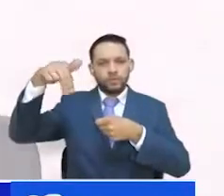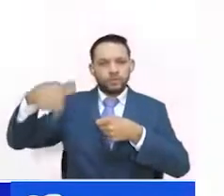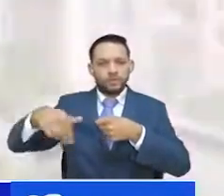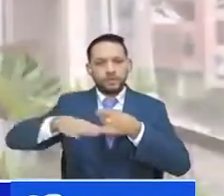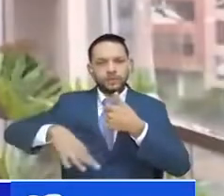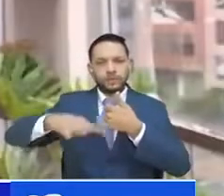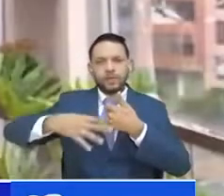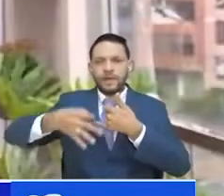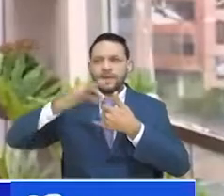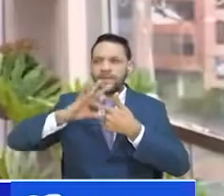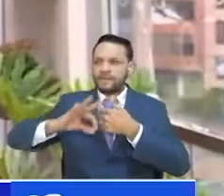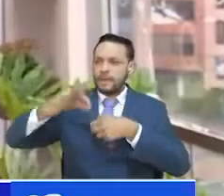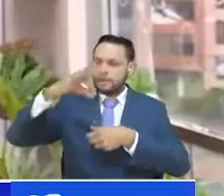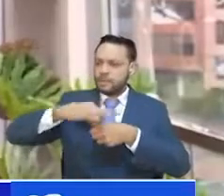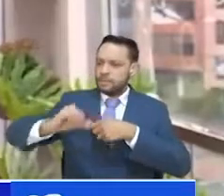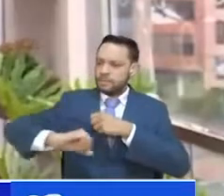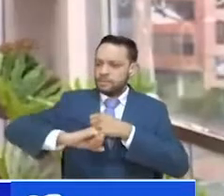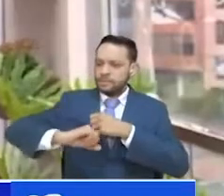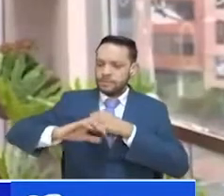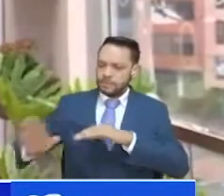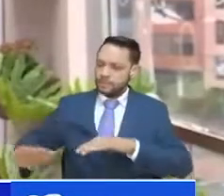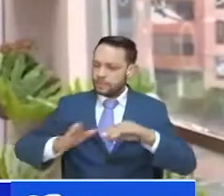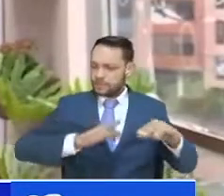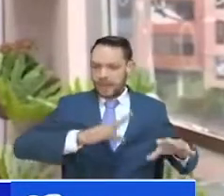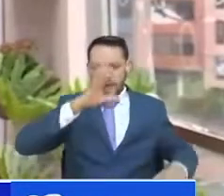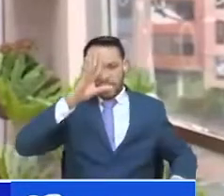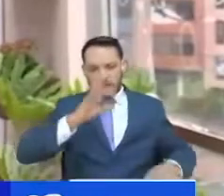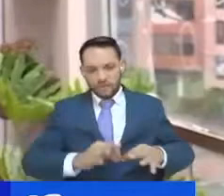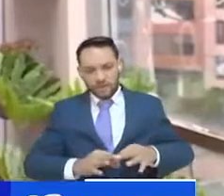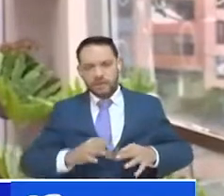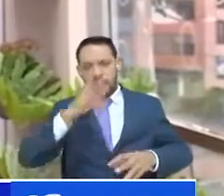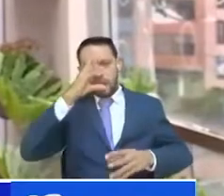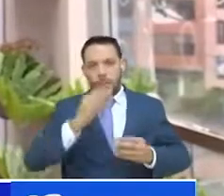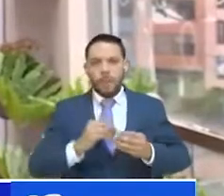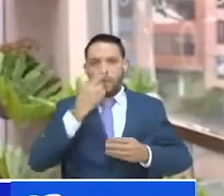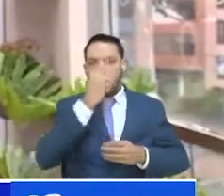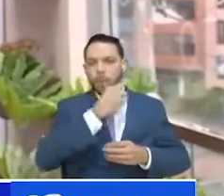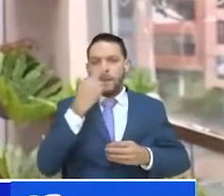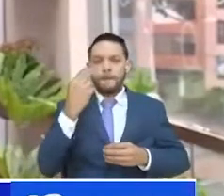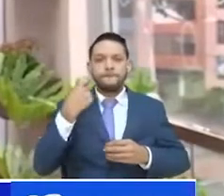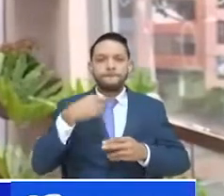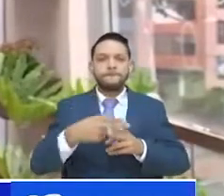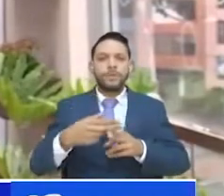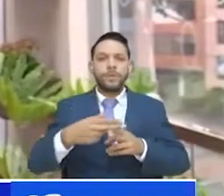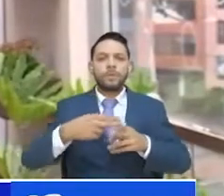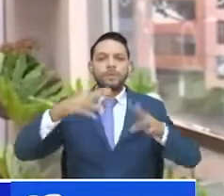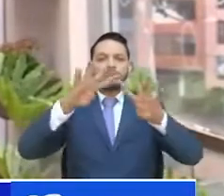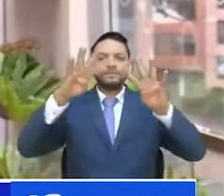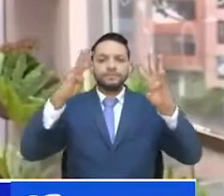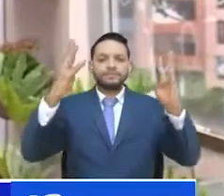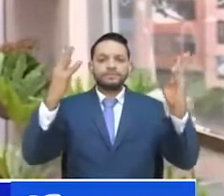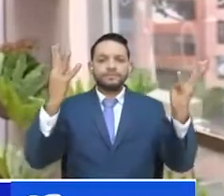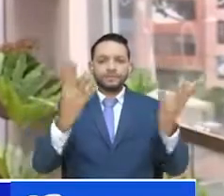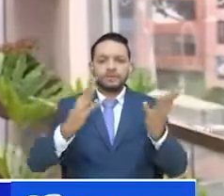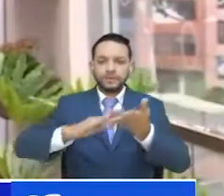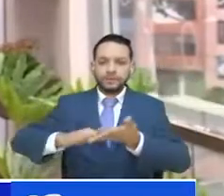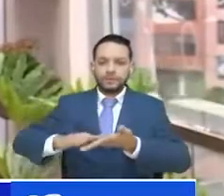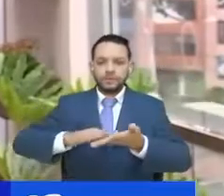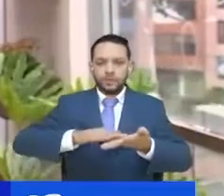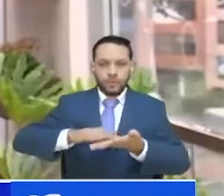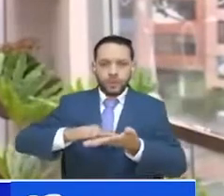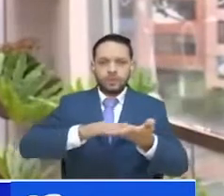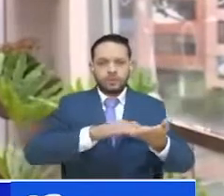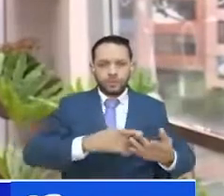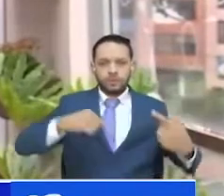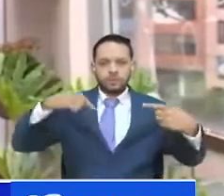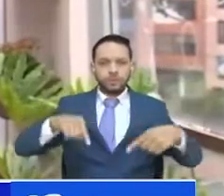cafetero. Creo que debe haber un compromiso de la próxima clase parlamentaria para darle una solución definitiva a esta